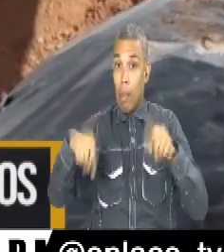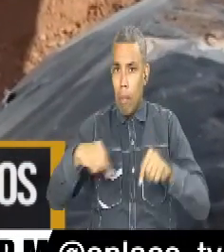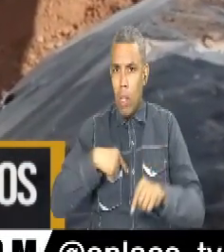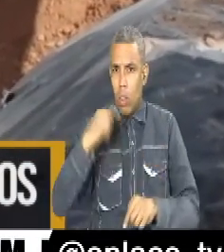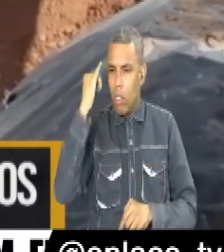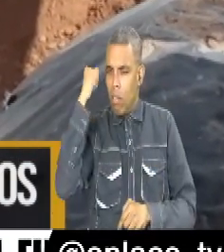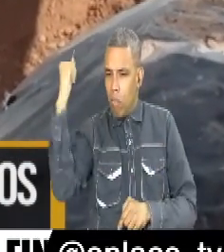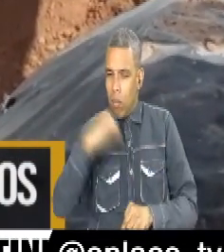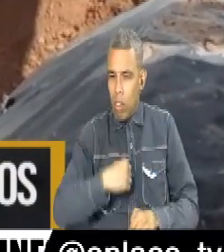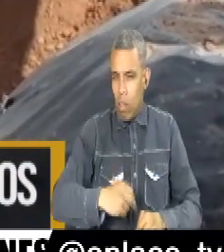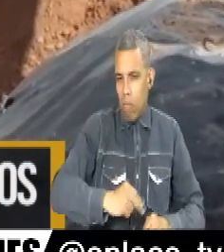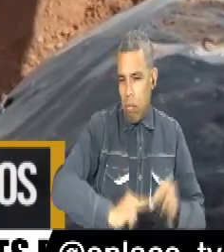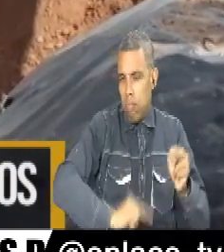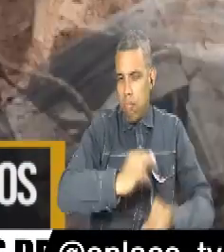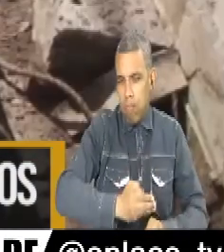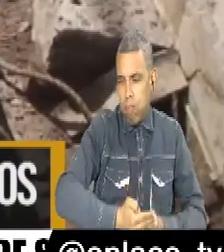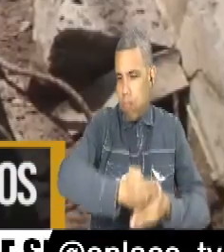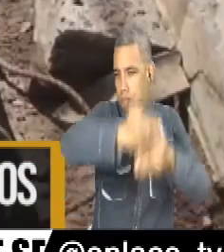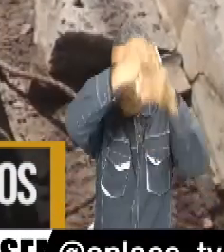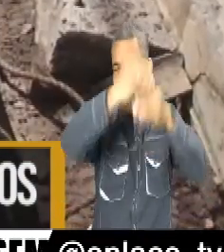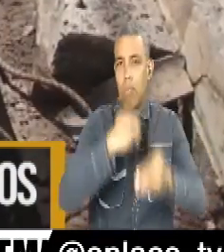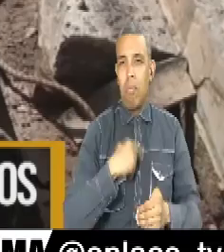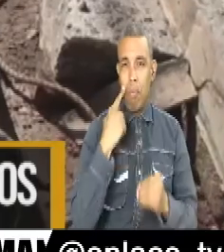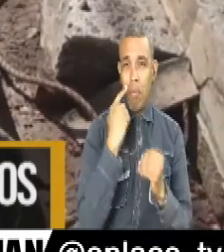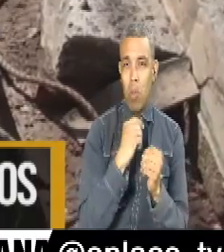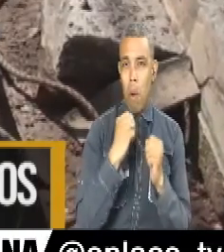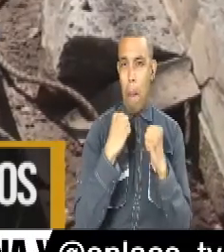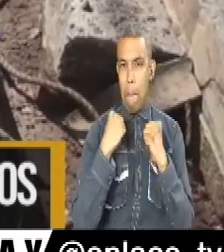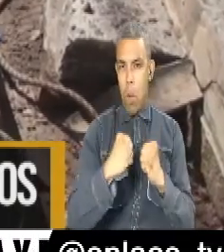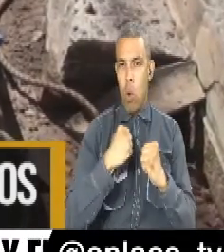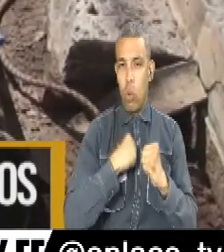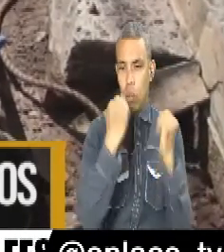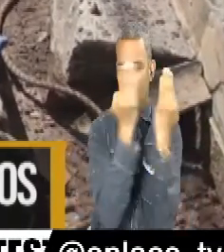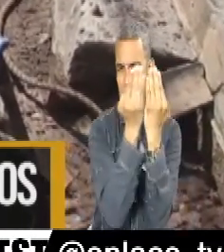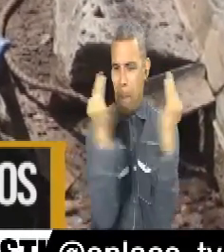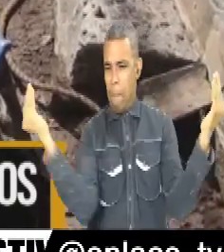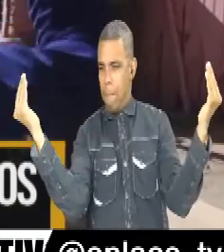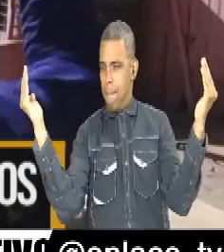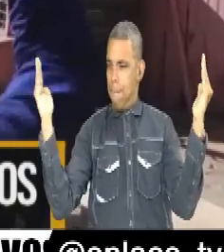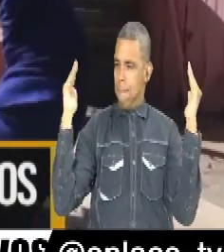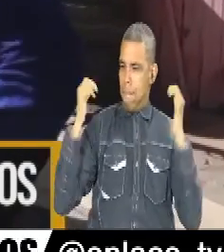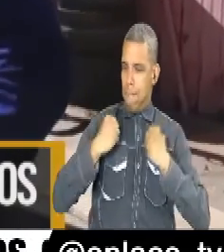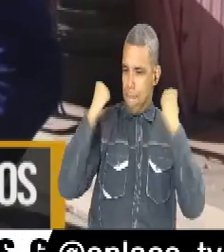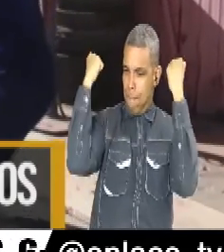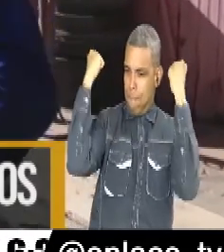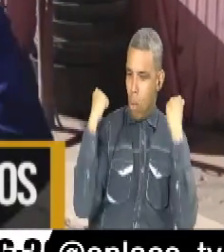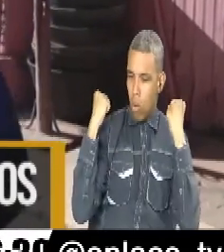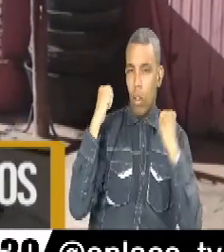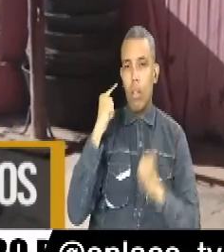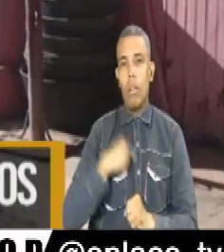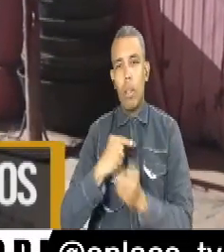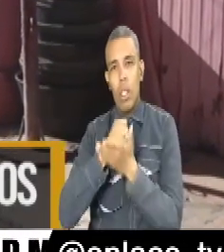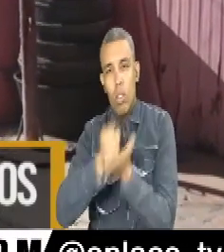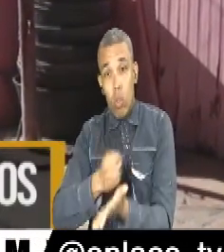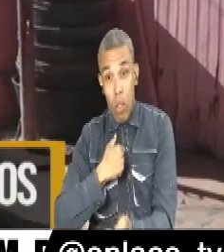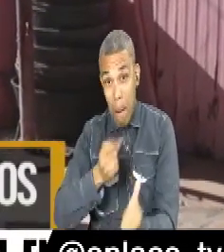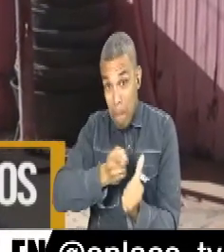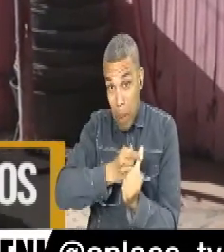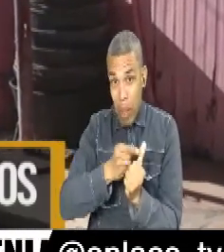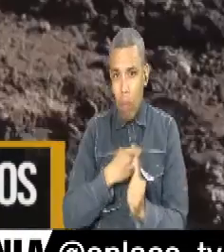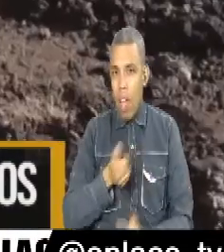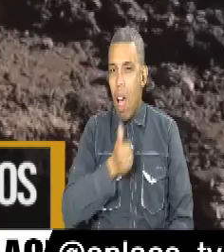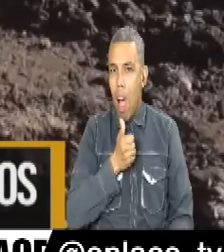porque este sector está dentro de los programas de autopavimentación. Entonces, primero estamos en la construcción del